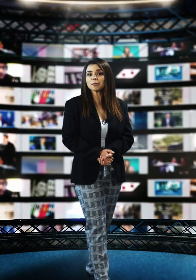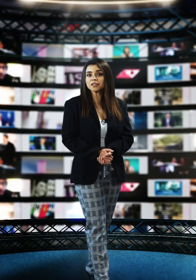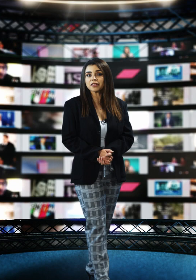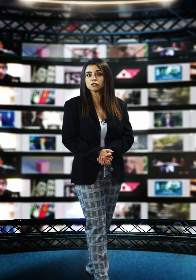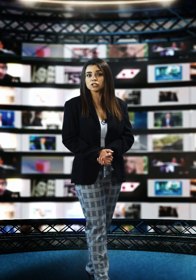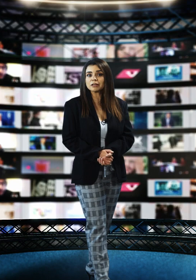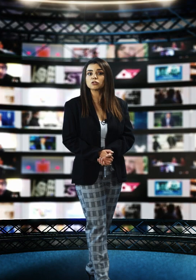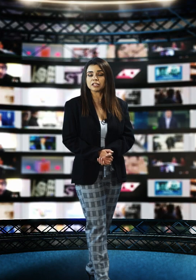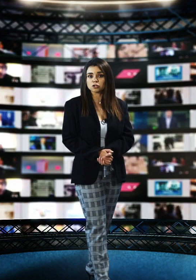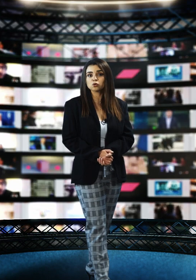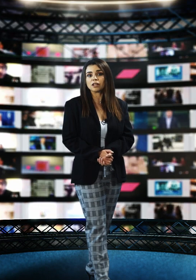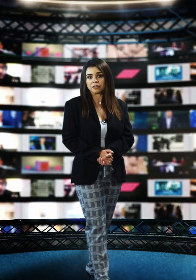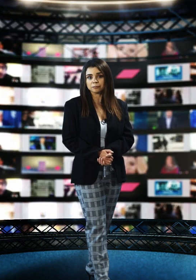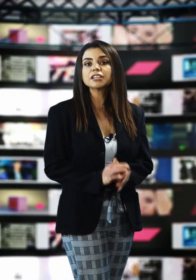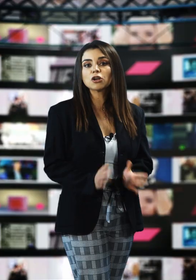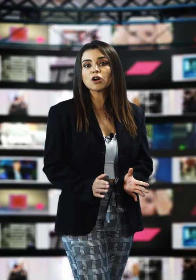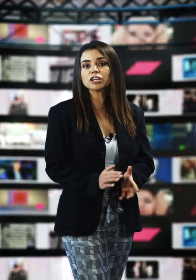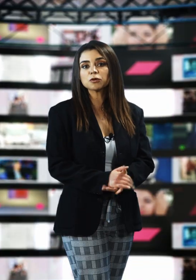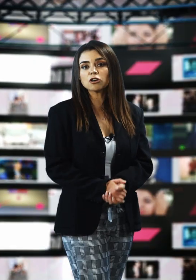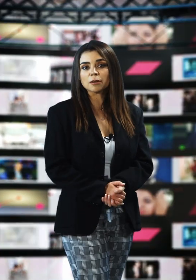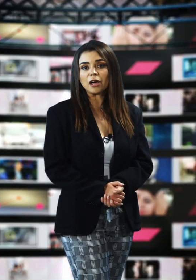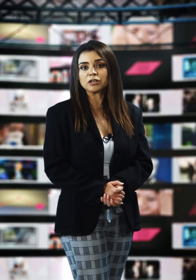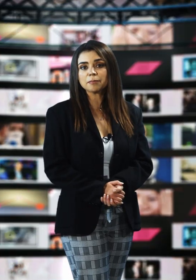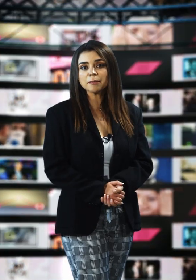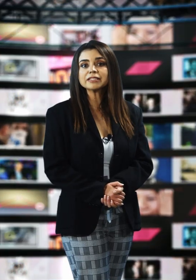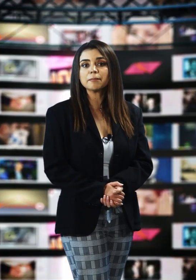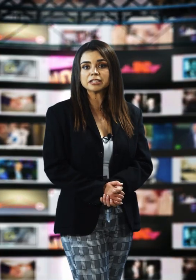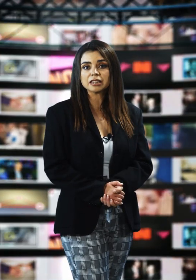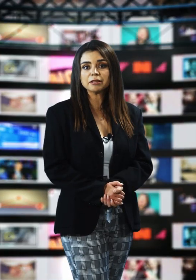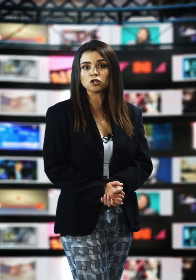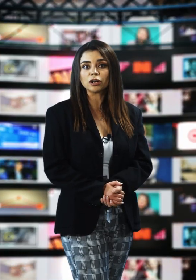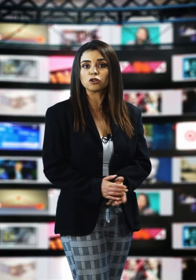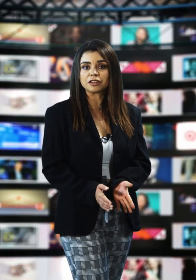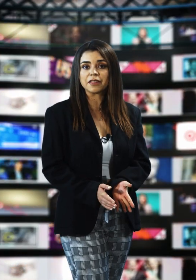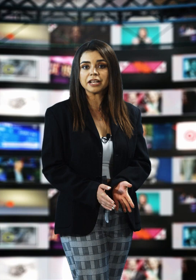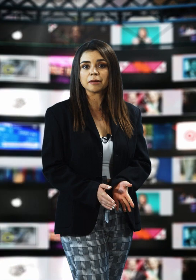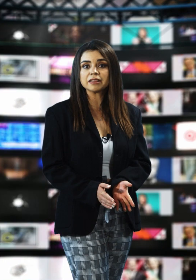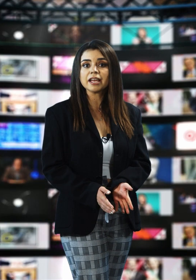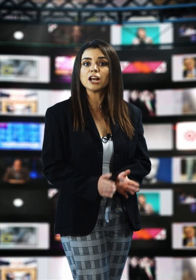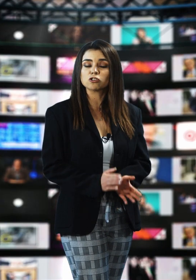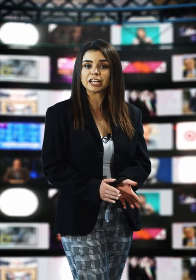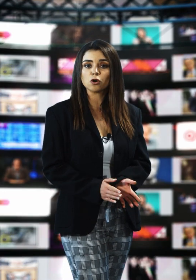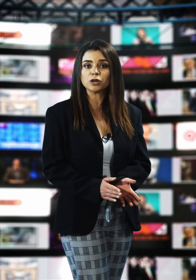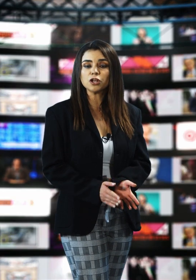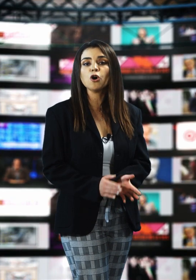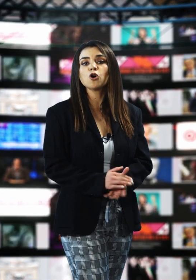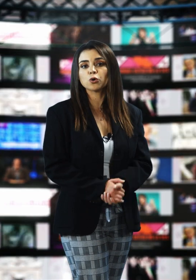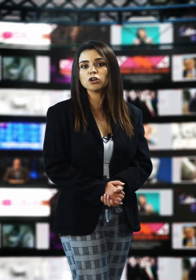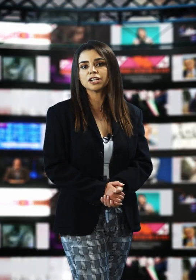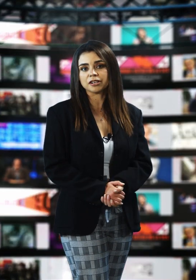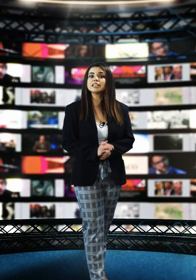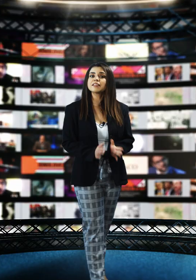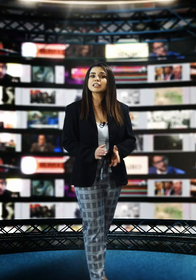Manuel dijo que van a tratar estos temas con atención ciudadana. Y en lo que corresponde a los trabajadores de Pemex, el presidente mencionó que lo tratará directamente el consejero